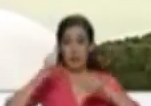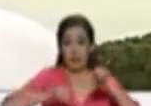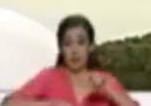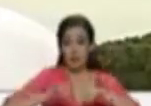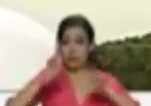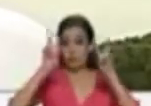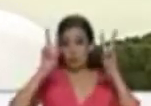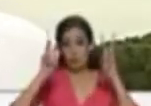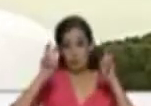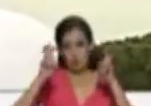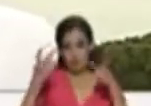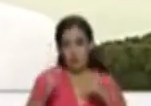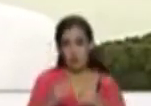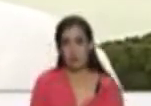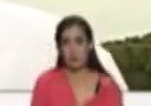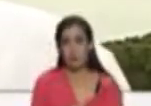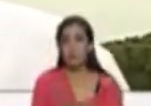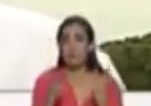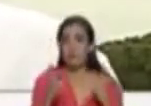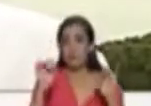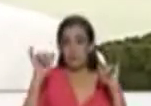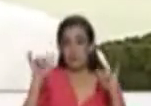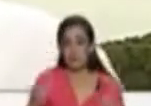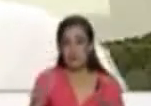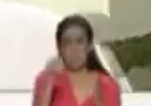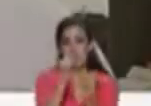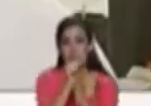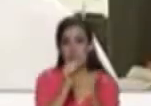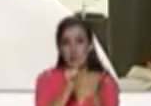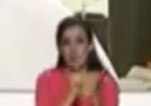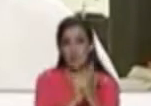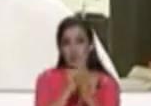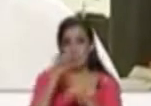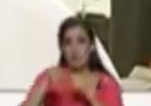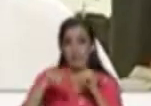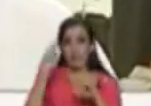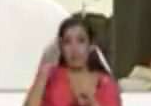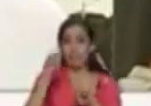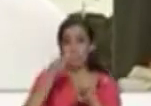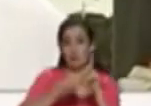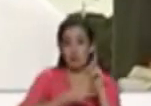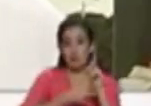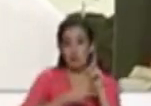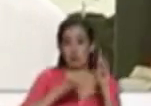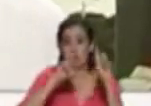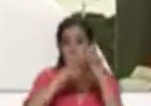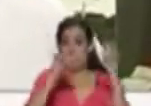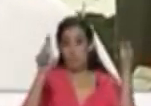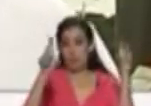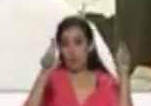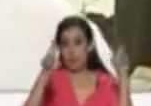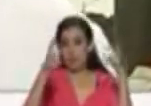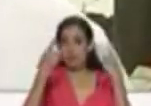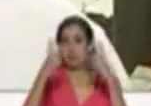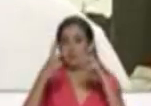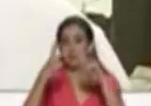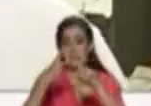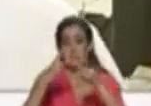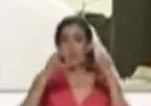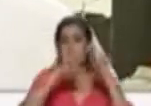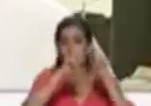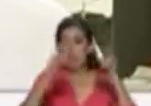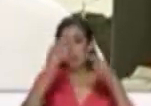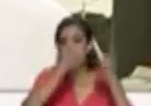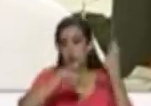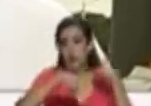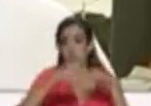ambas partes y dejar una agenda prevista para los próximos meses. Cámara de Industrias, va al Comité Empresarial, va a las dos cámaras de comercio,